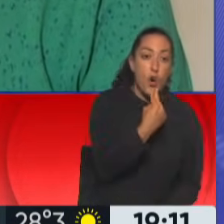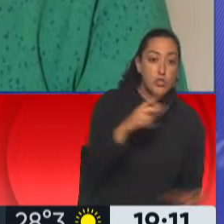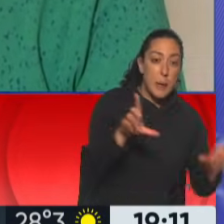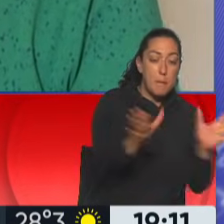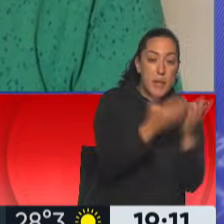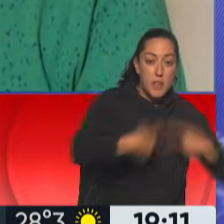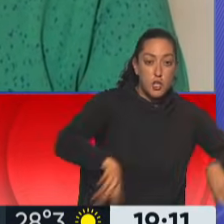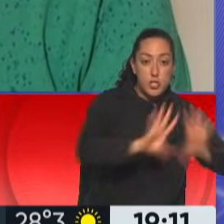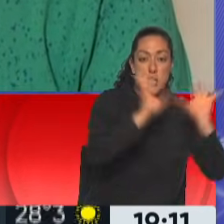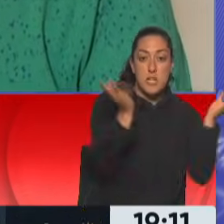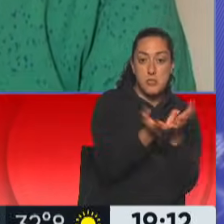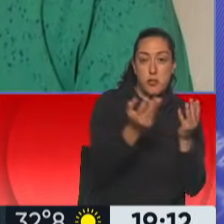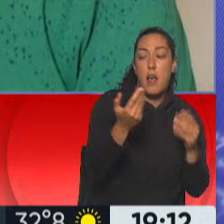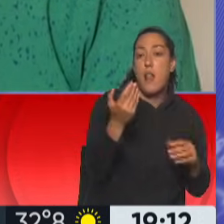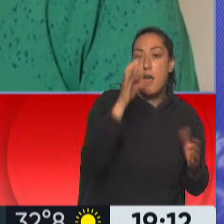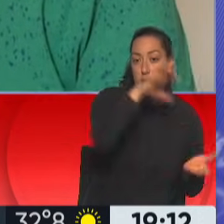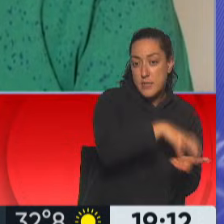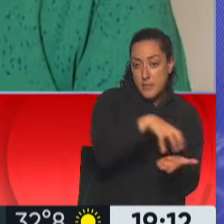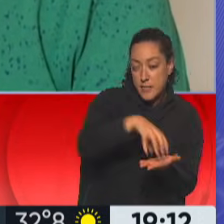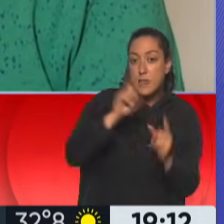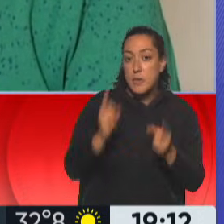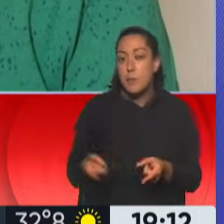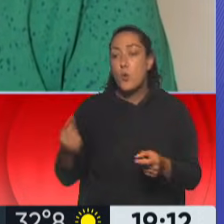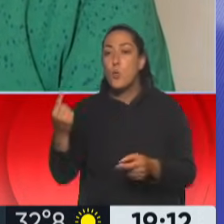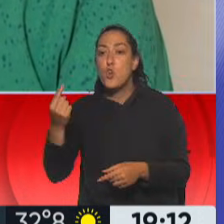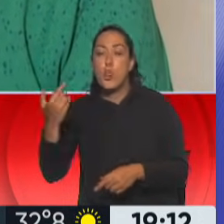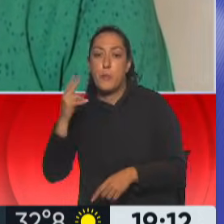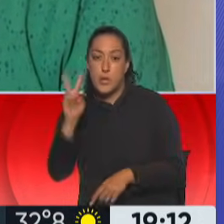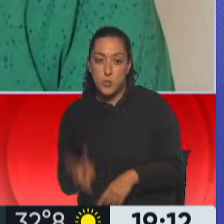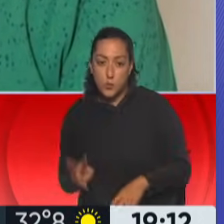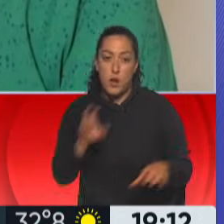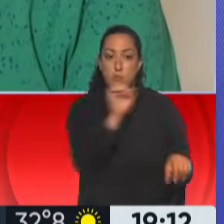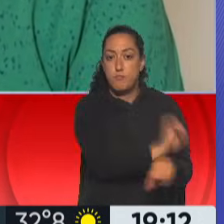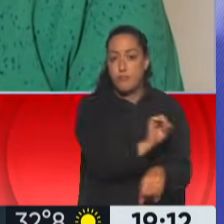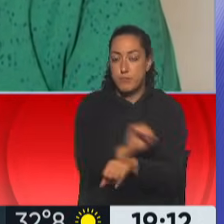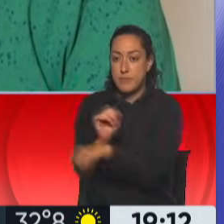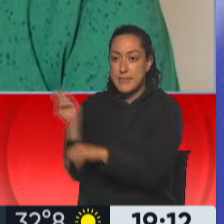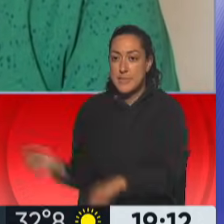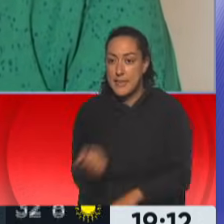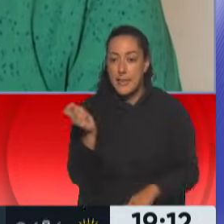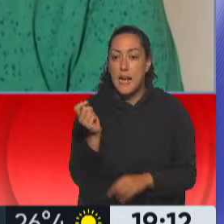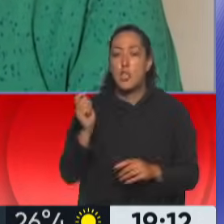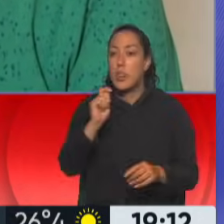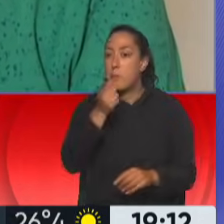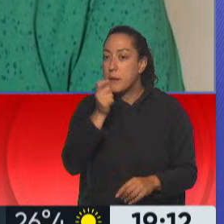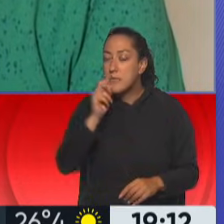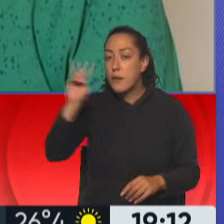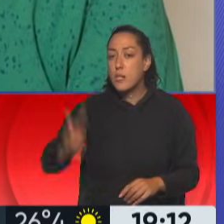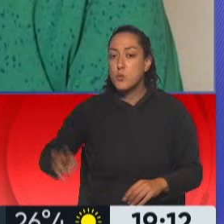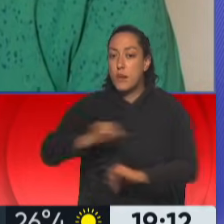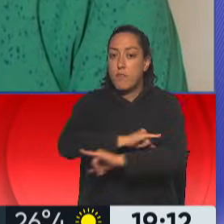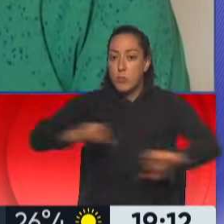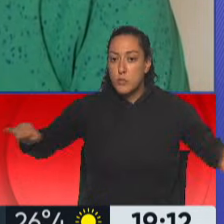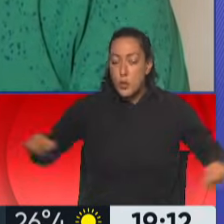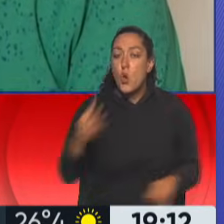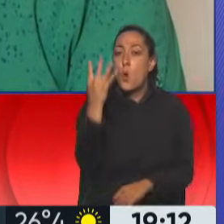agencias internacionales y 1 de medios nacionales. Esto es información que da el Sindicato de Prensa de Venezuela. Y 4 dice